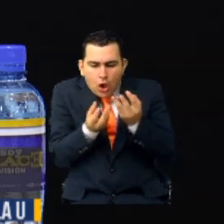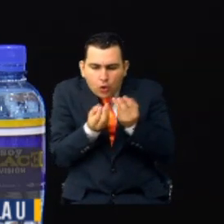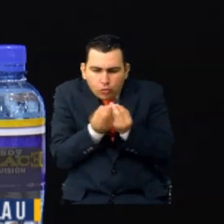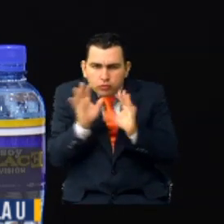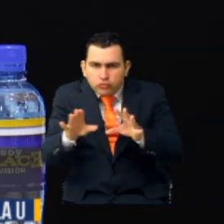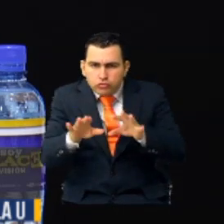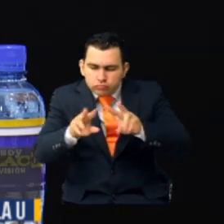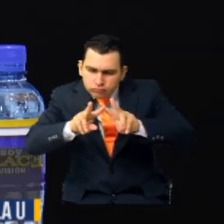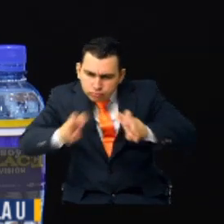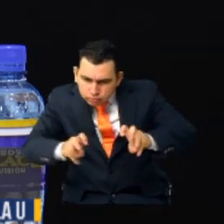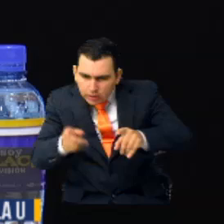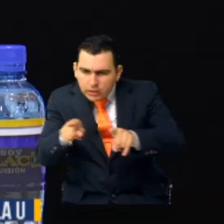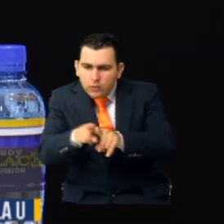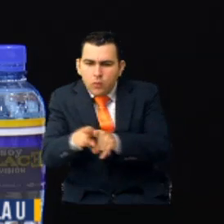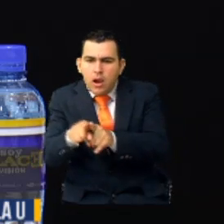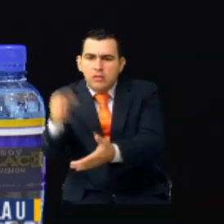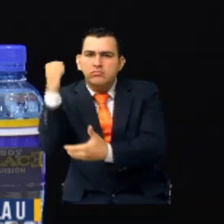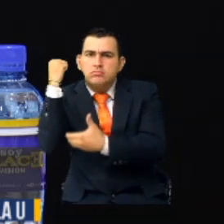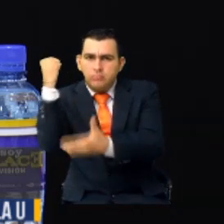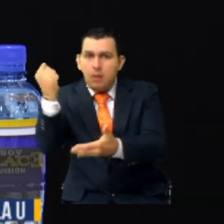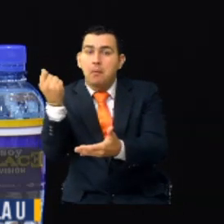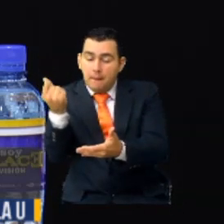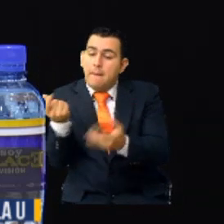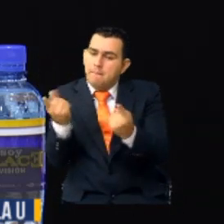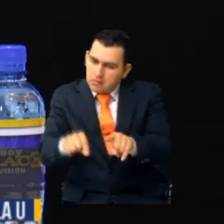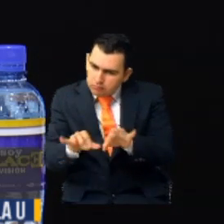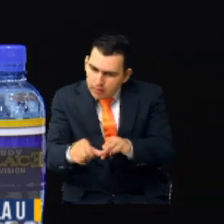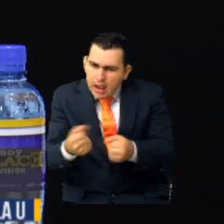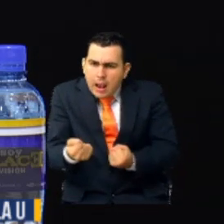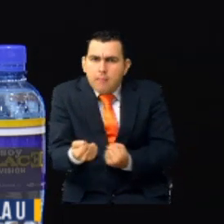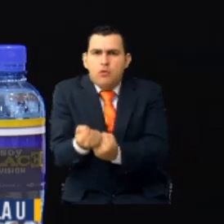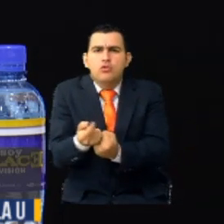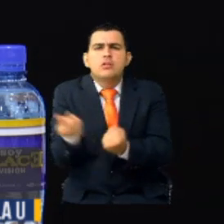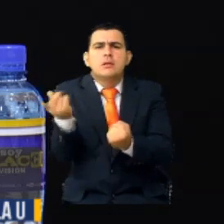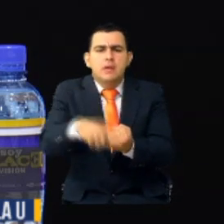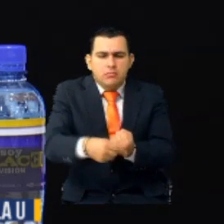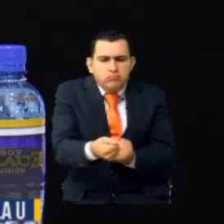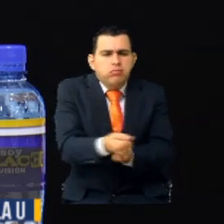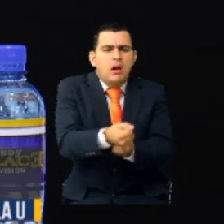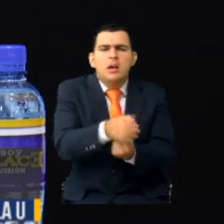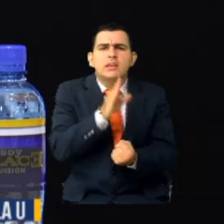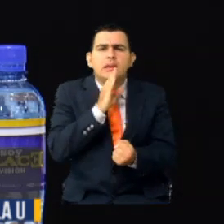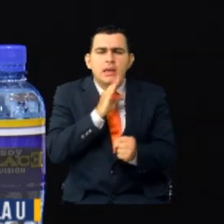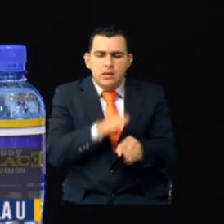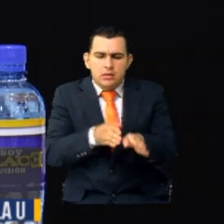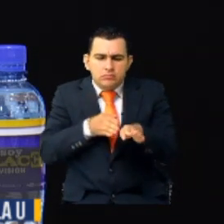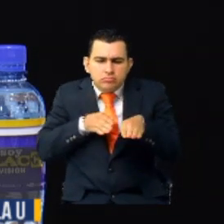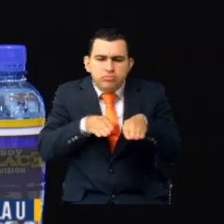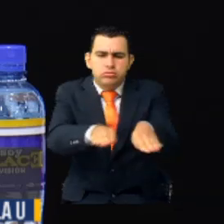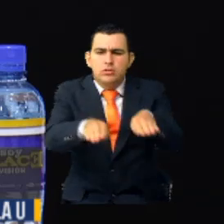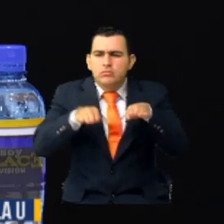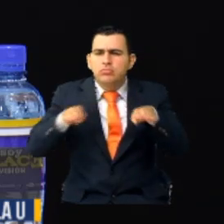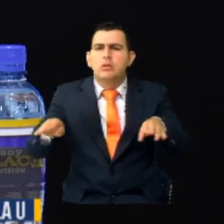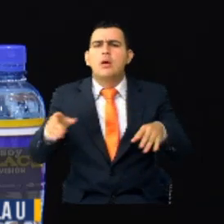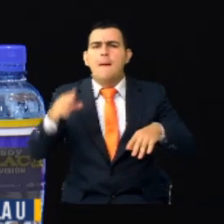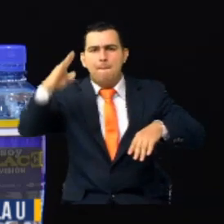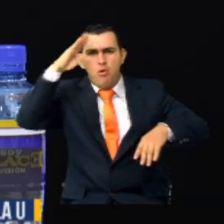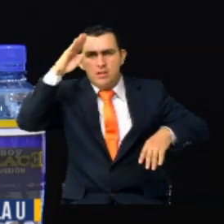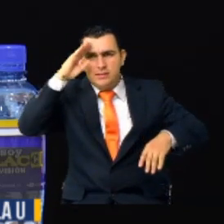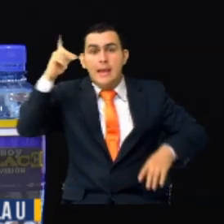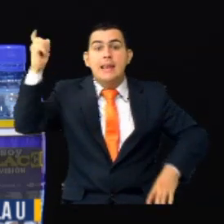Guerras para el Batallón Nueva Granada. Igualmente el fortalecimiento con movilidad para la Policía Nacional, que